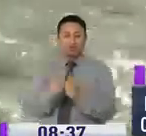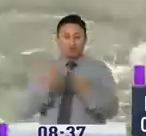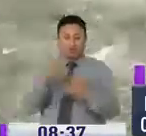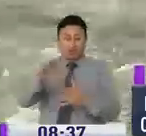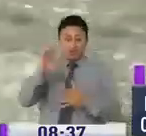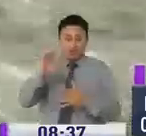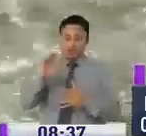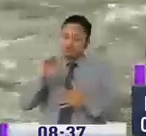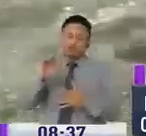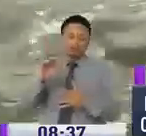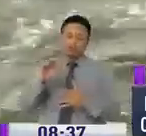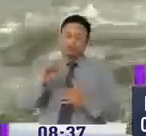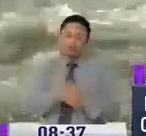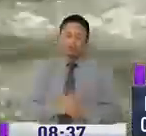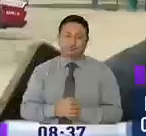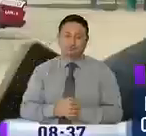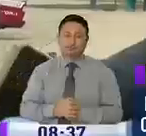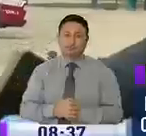resultados.